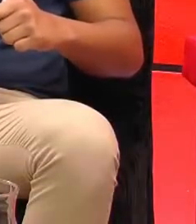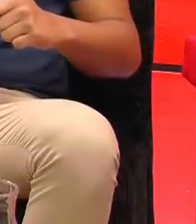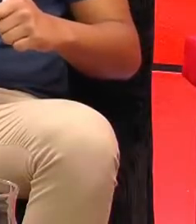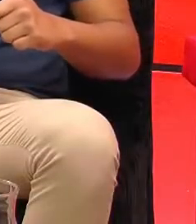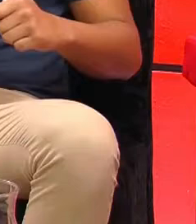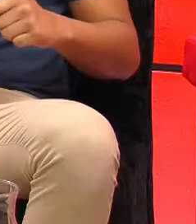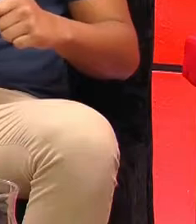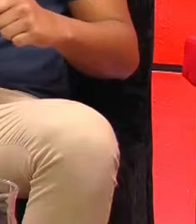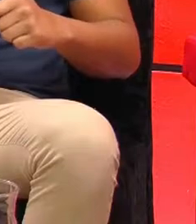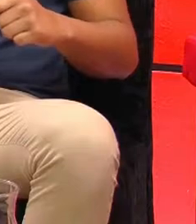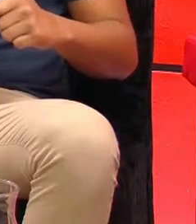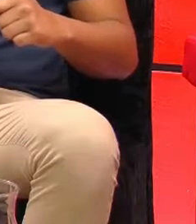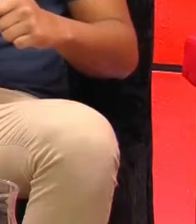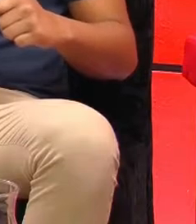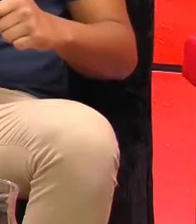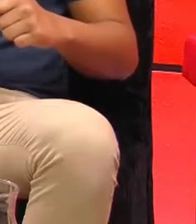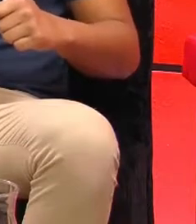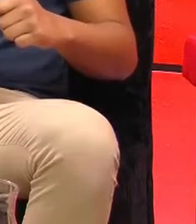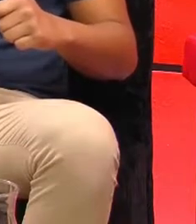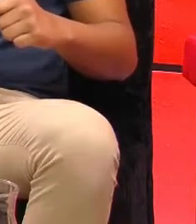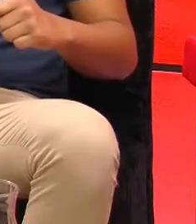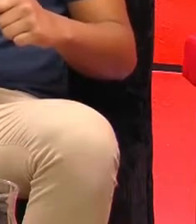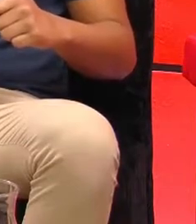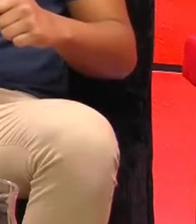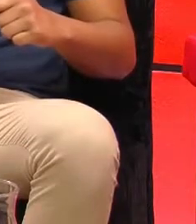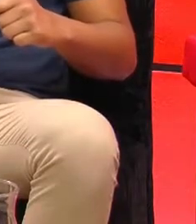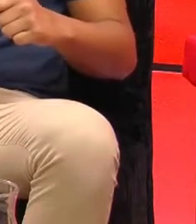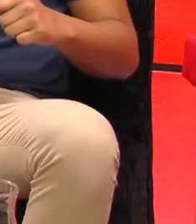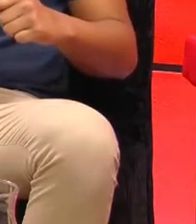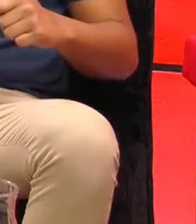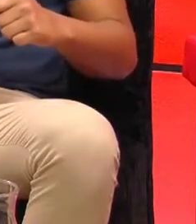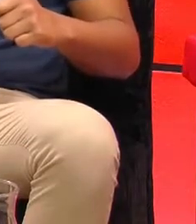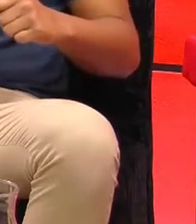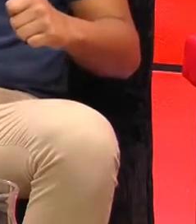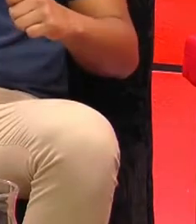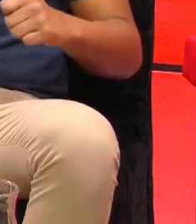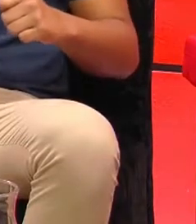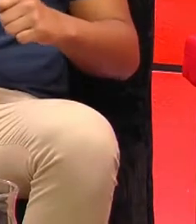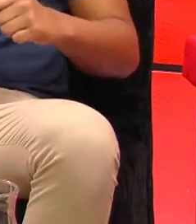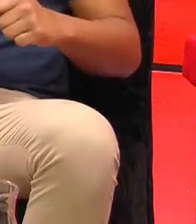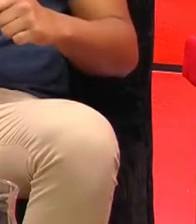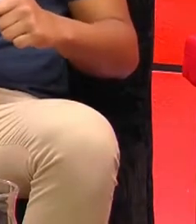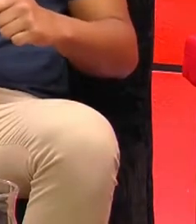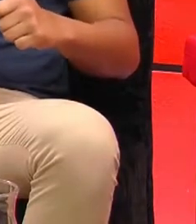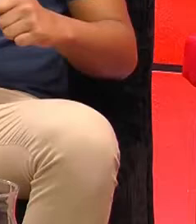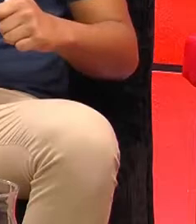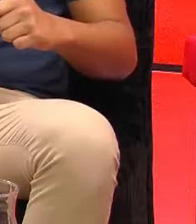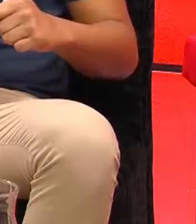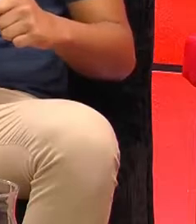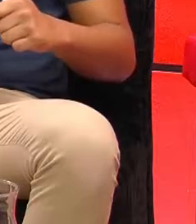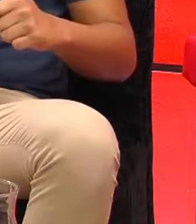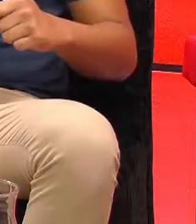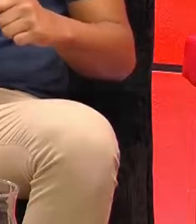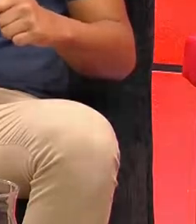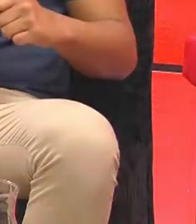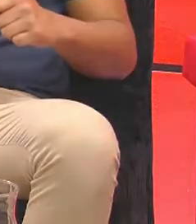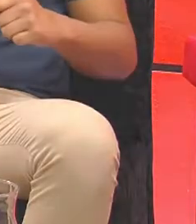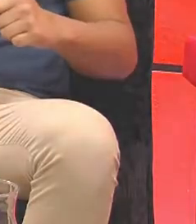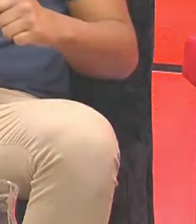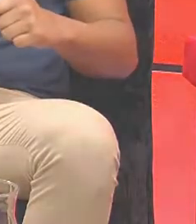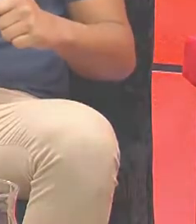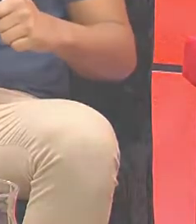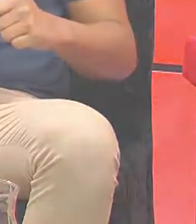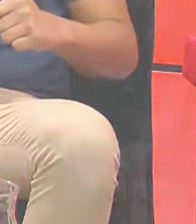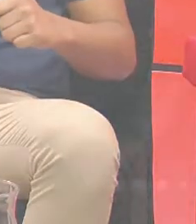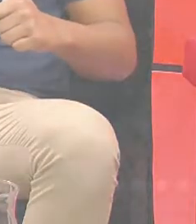Lucero espiritual. Lucero espiritual.